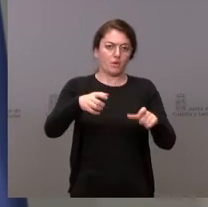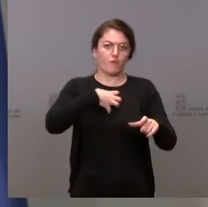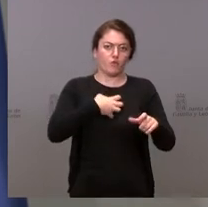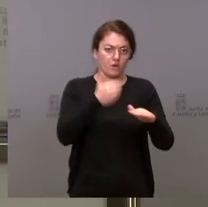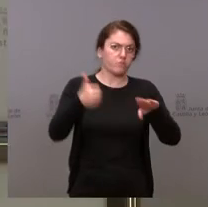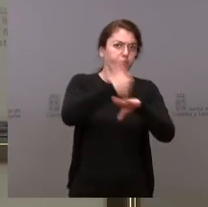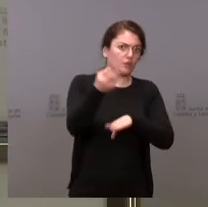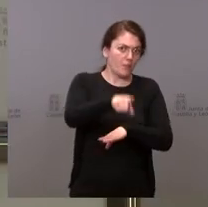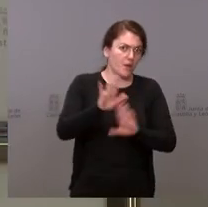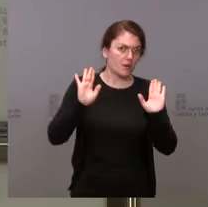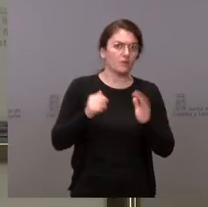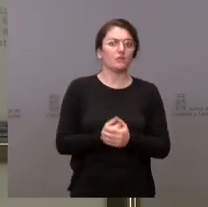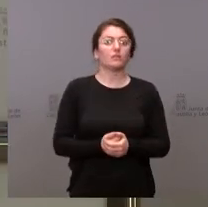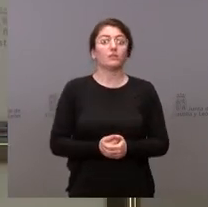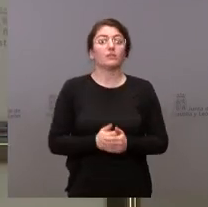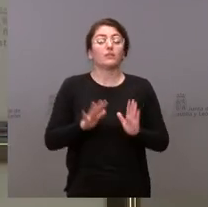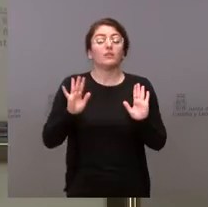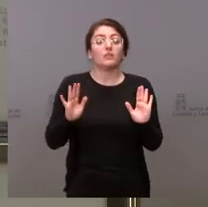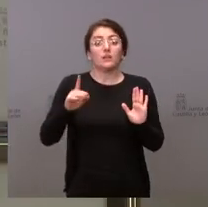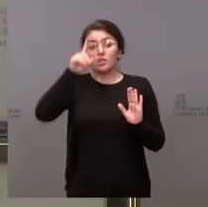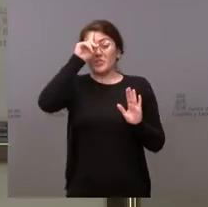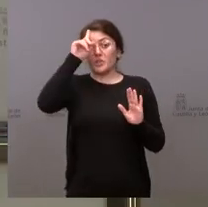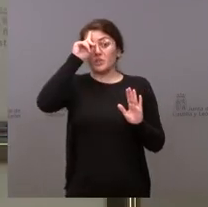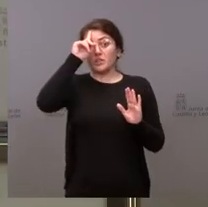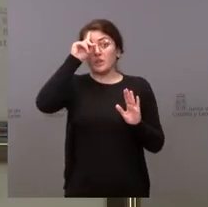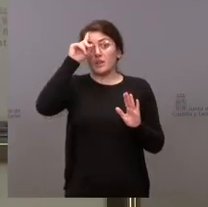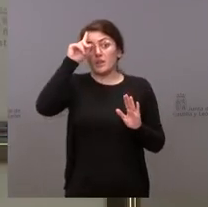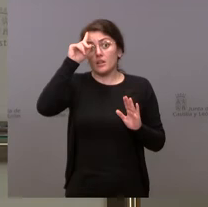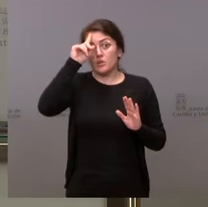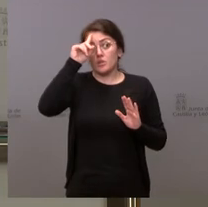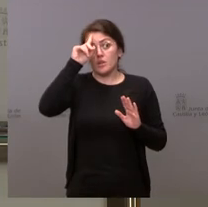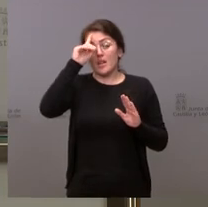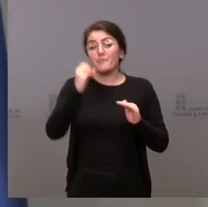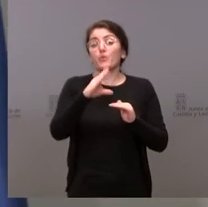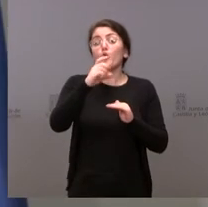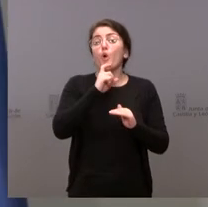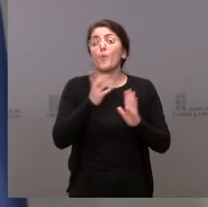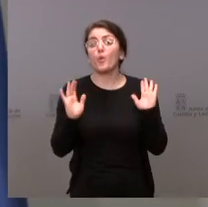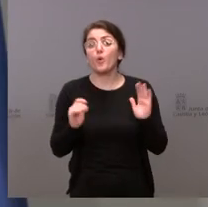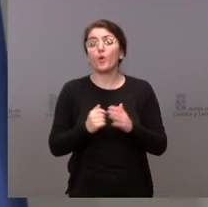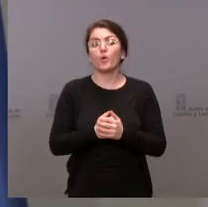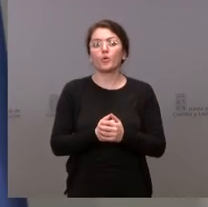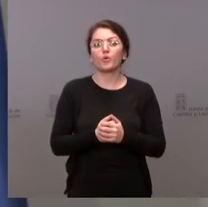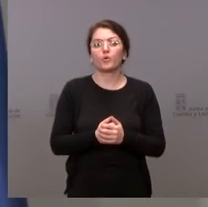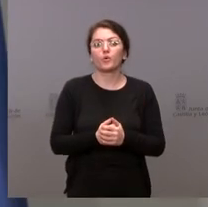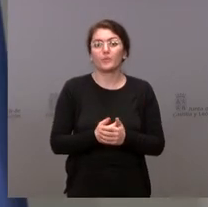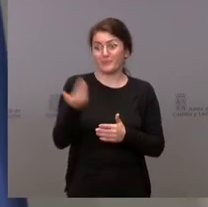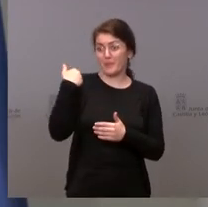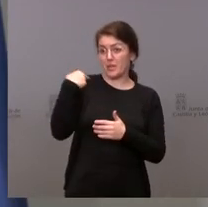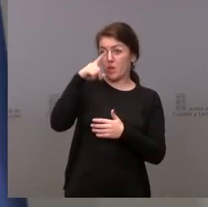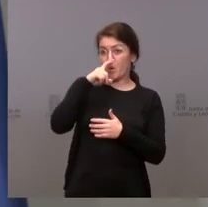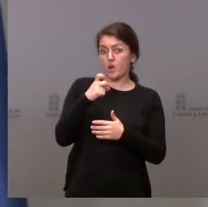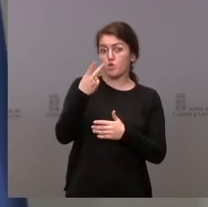que no se produjo ese incremento por eso se lo pregunto no se produjo en el año 21